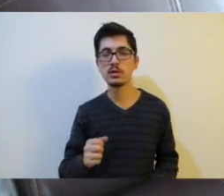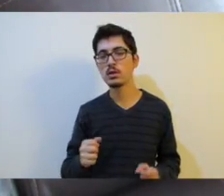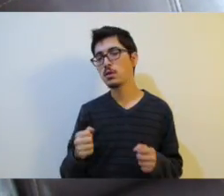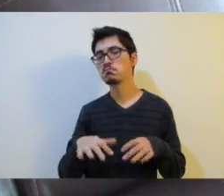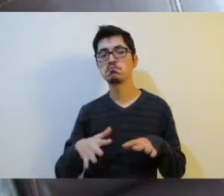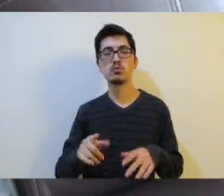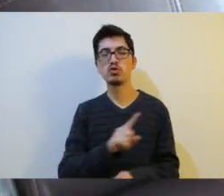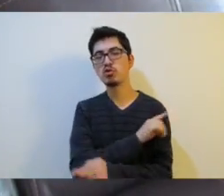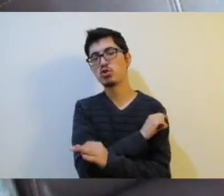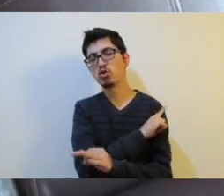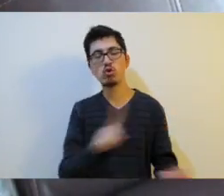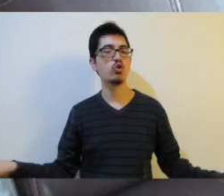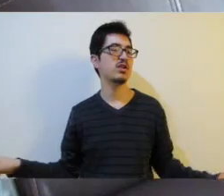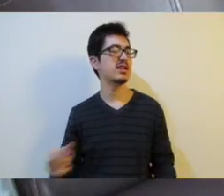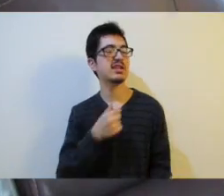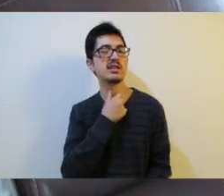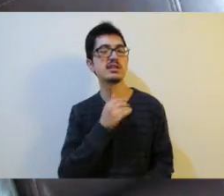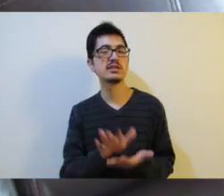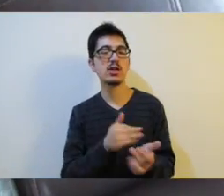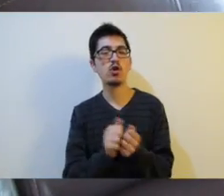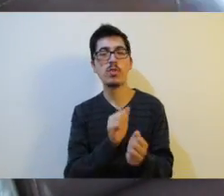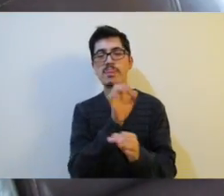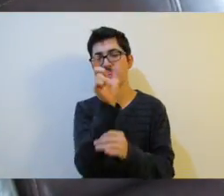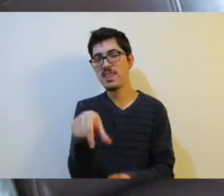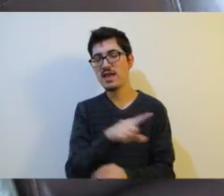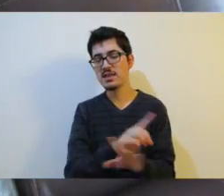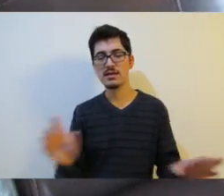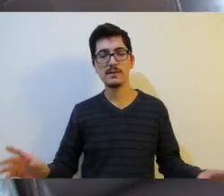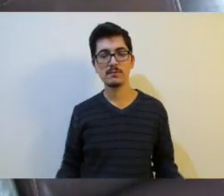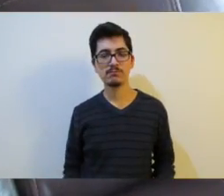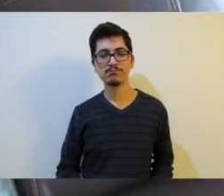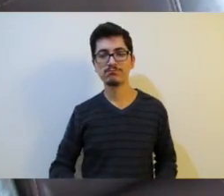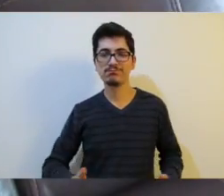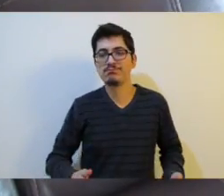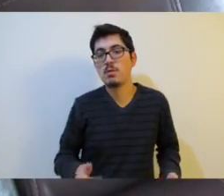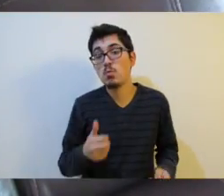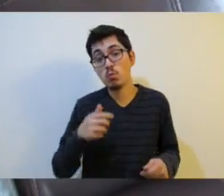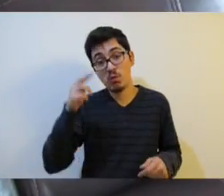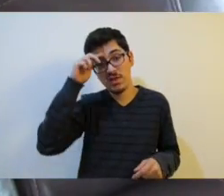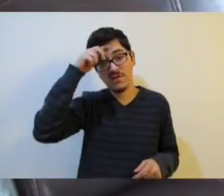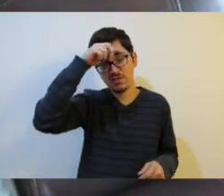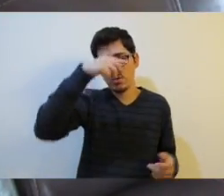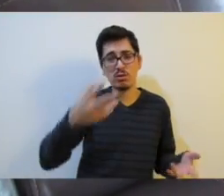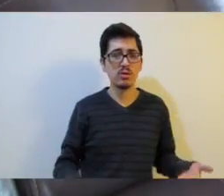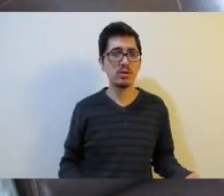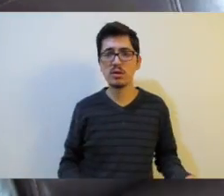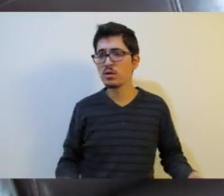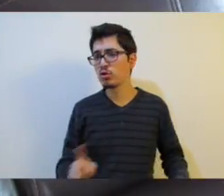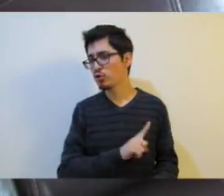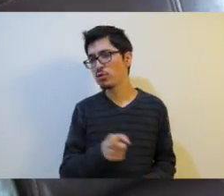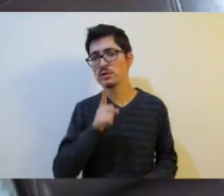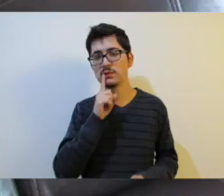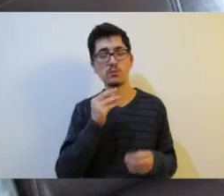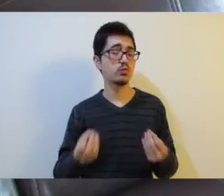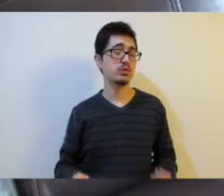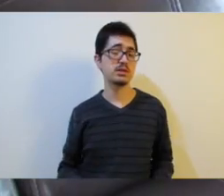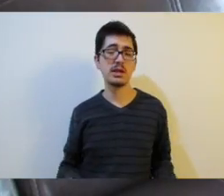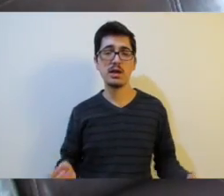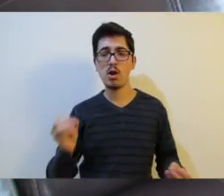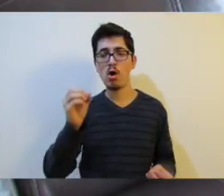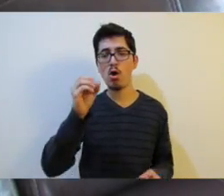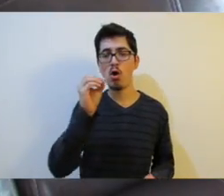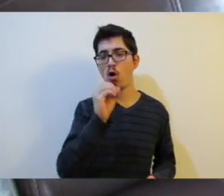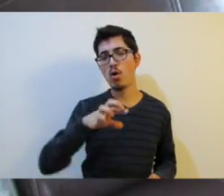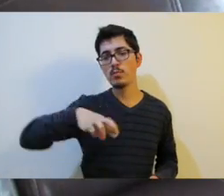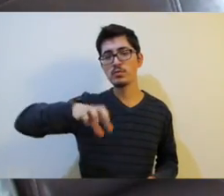muchas posibilidades de estar con alguien. Es un libro diferente, un libro moderno que viene a refrescar la visión que tenemos de los cuentos clásicos, que ustedes me imagino habrán